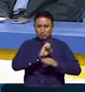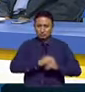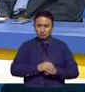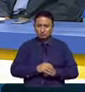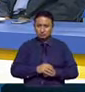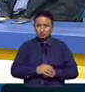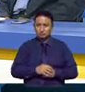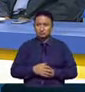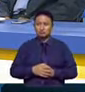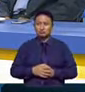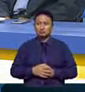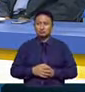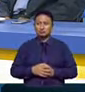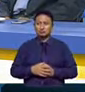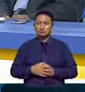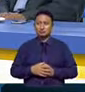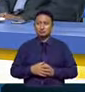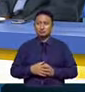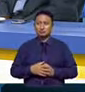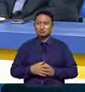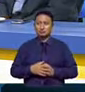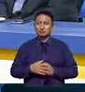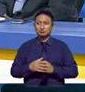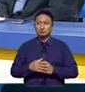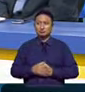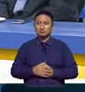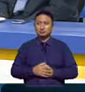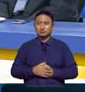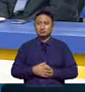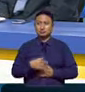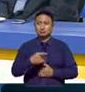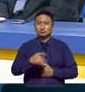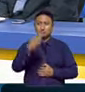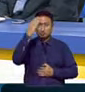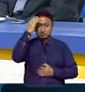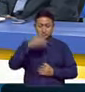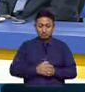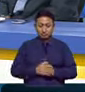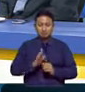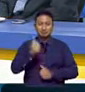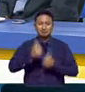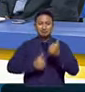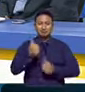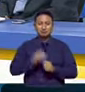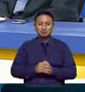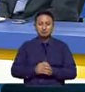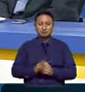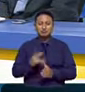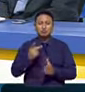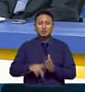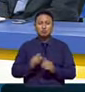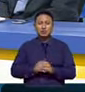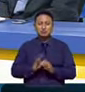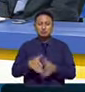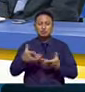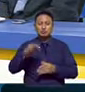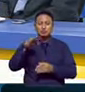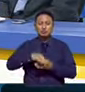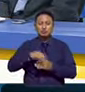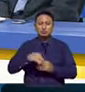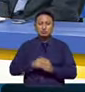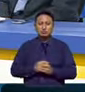diario, de modo voraz, supongo, ¿no? ¿Te has enterado de quiénes son todos los candidatos, de cómo acceder a votar? ¿Has podido o